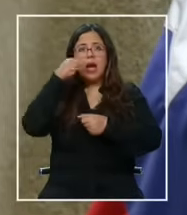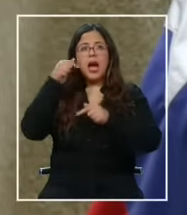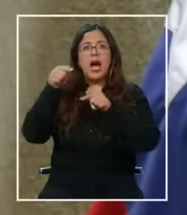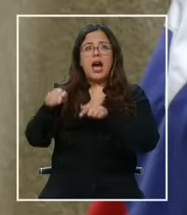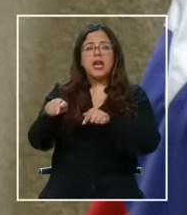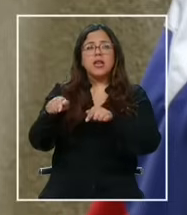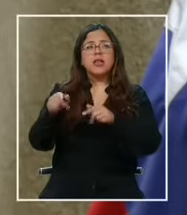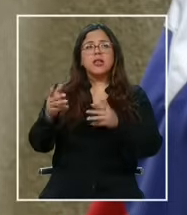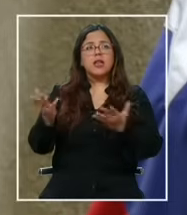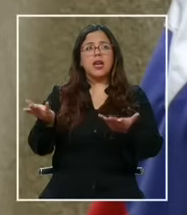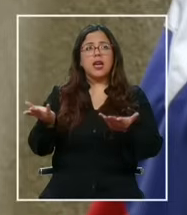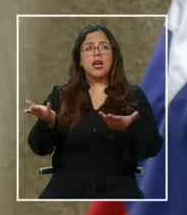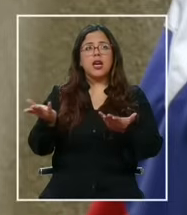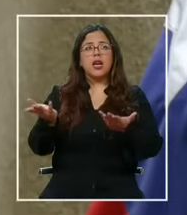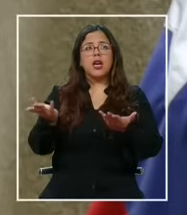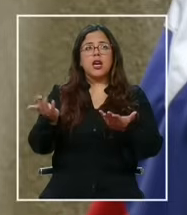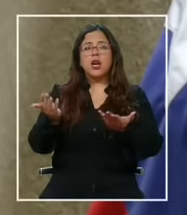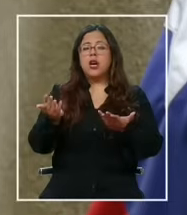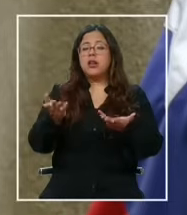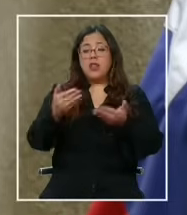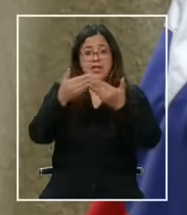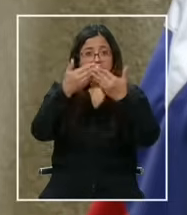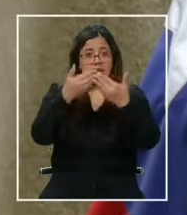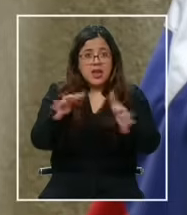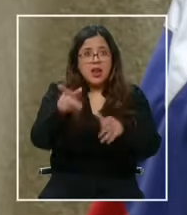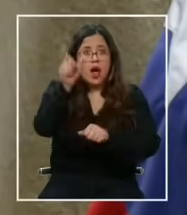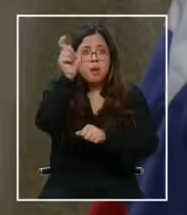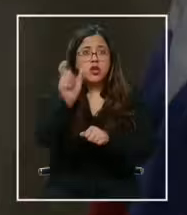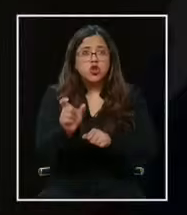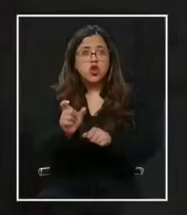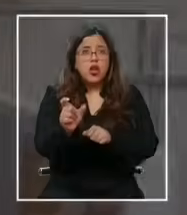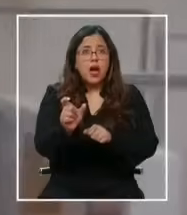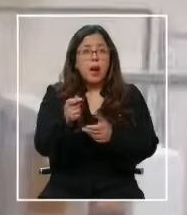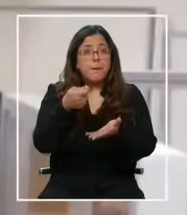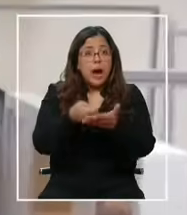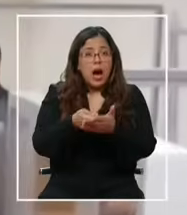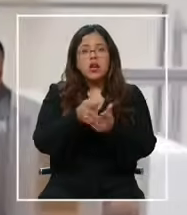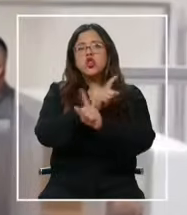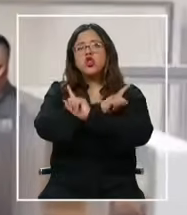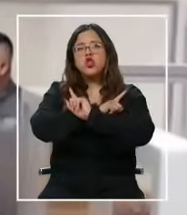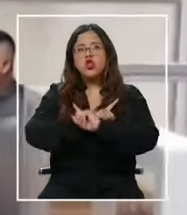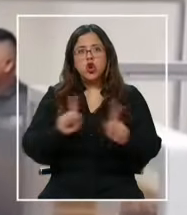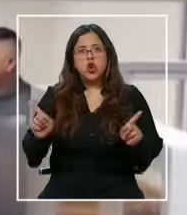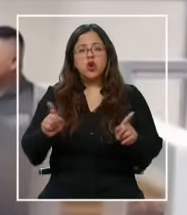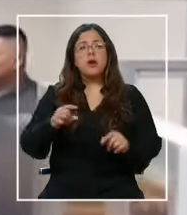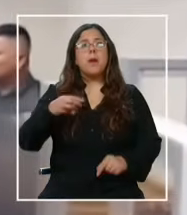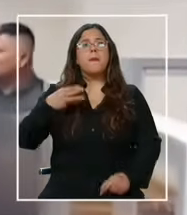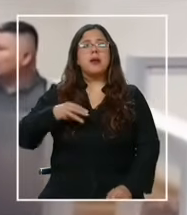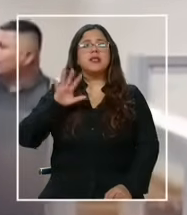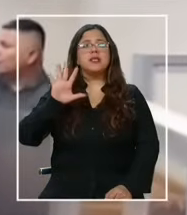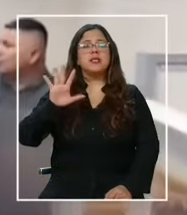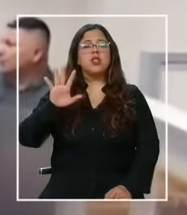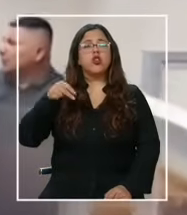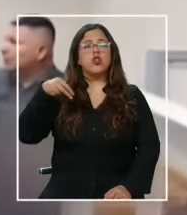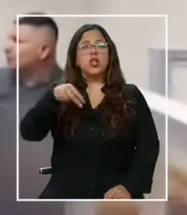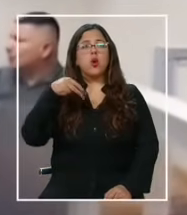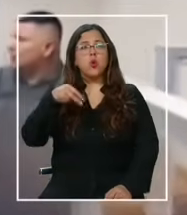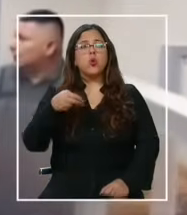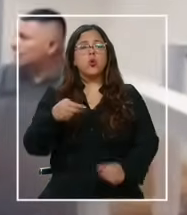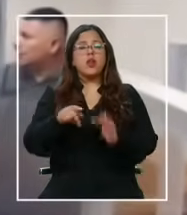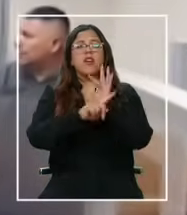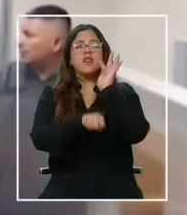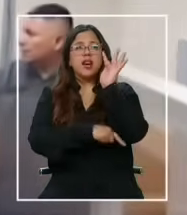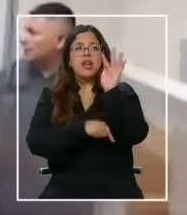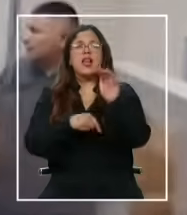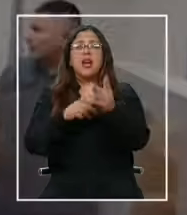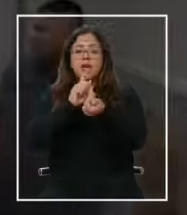pueda otorgar la Libertad bajo fianza recién el martes 5 de junio la fiscalía apeló por escrito la libertad la